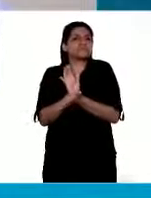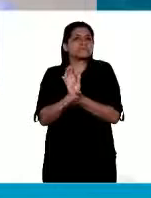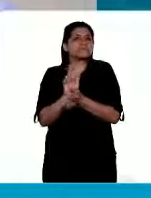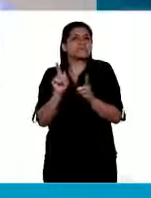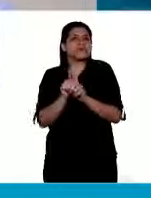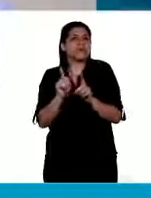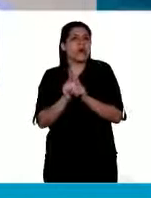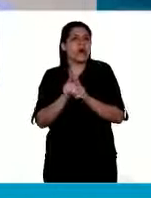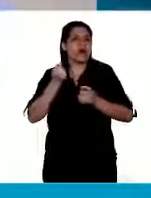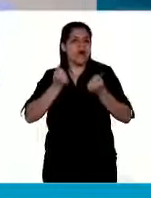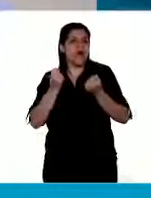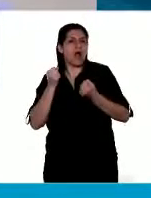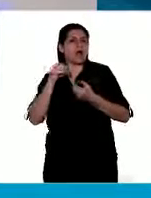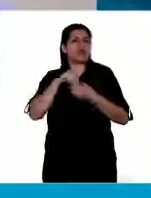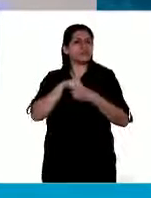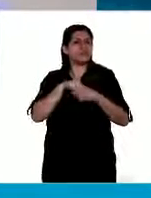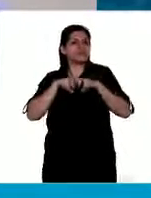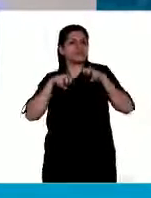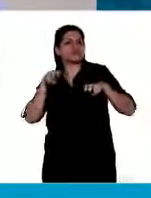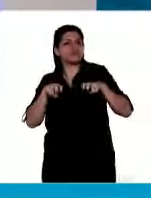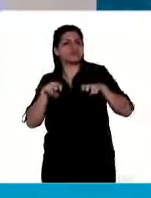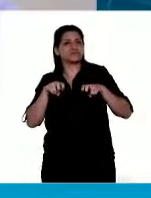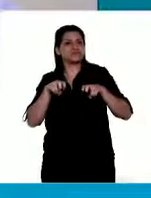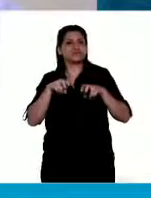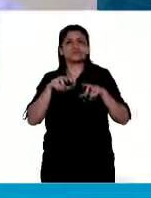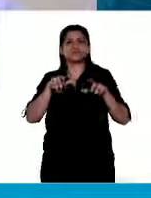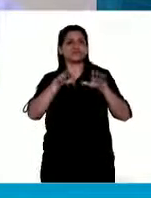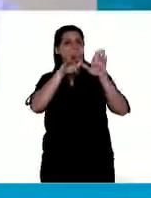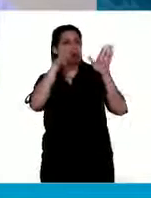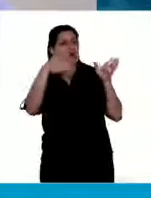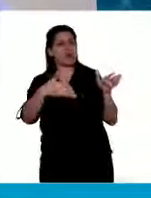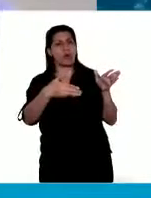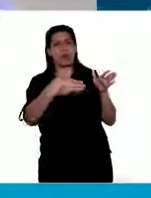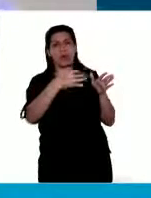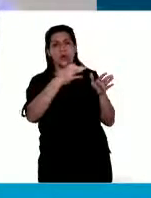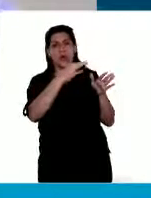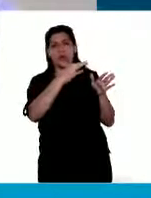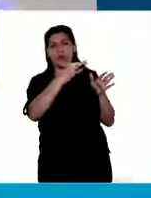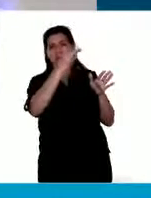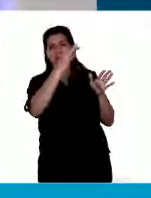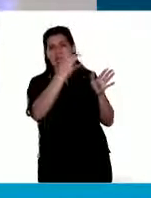móvil, si en la comisaría tienen computadoras lindas o hay aire acondicionado.